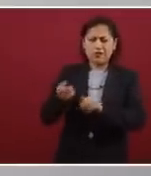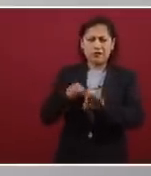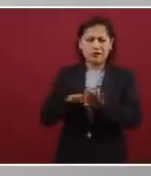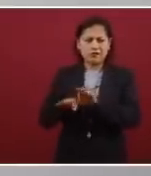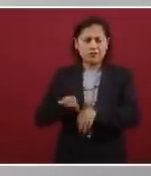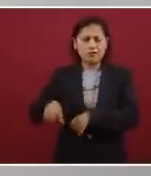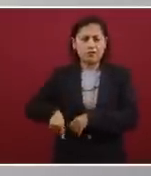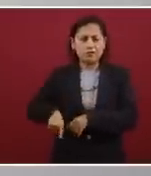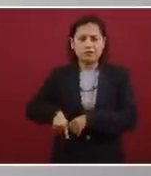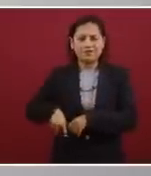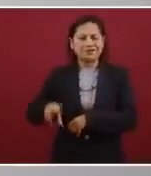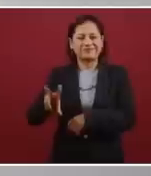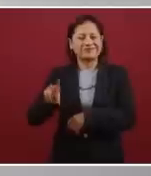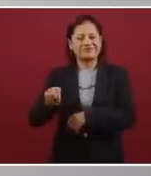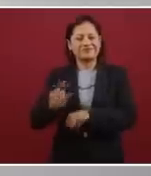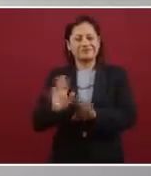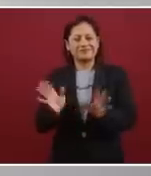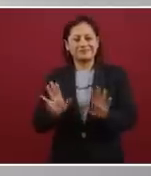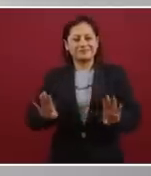O sea, es